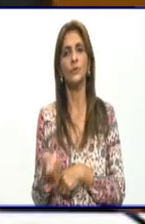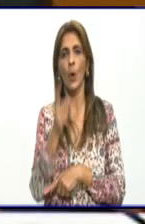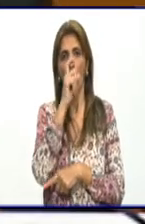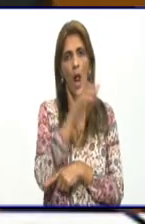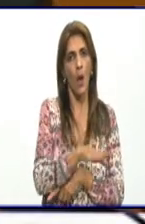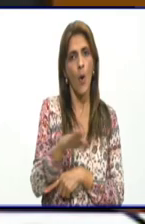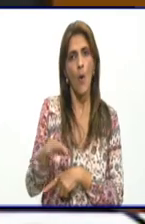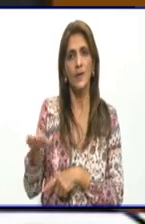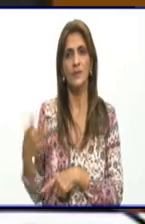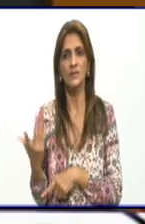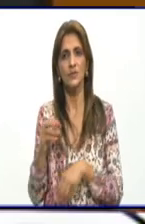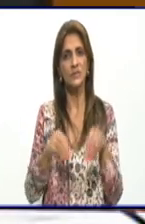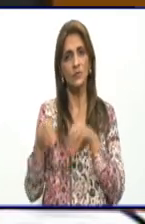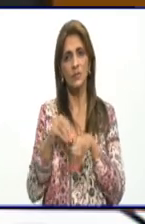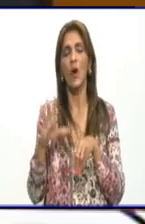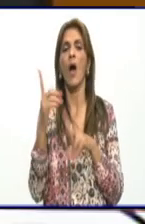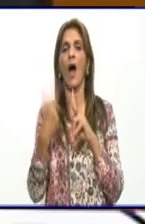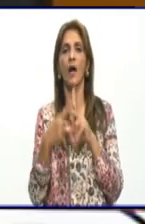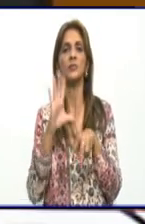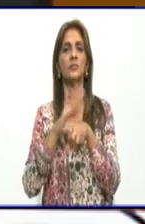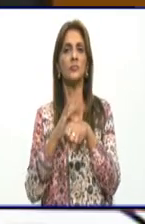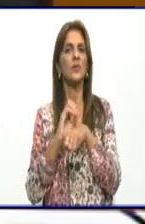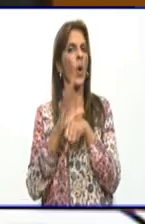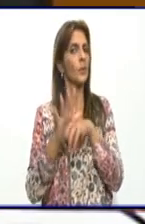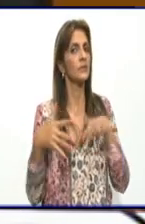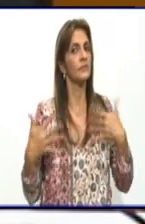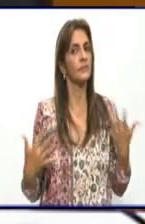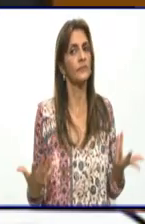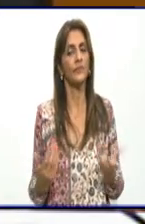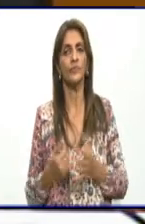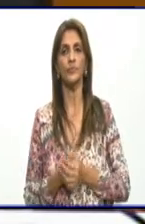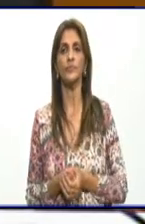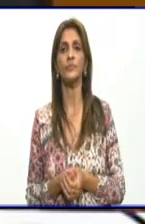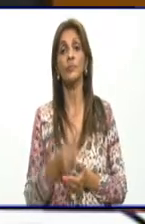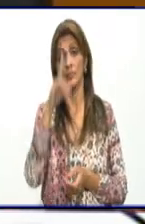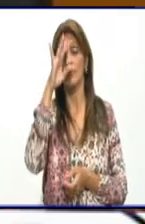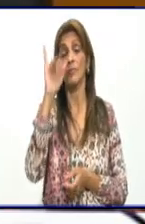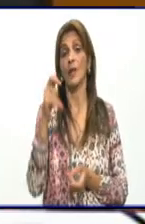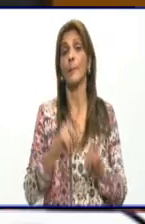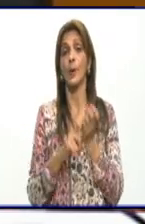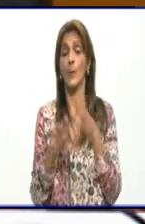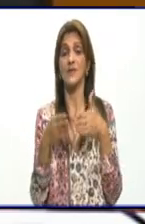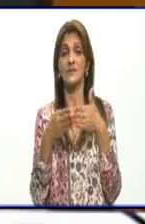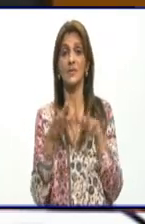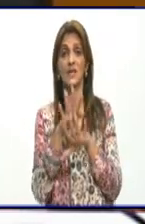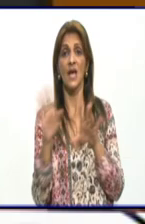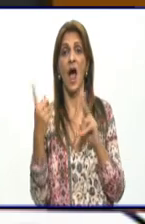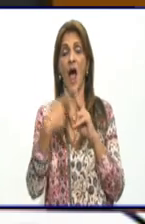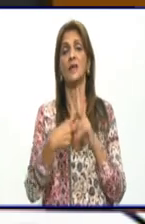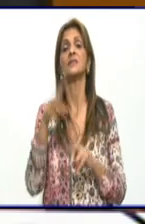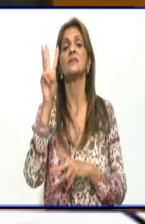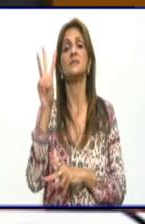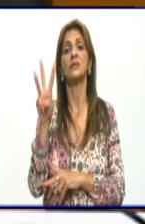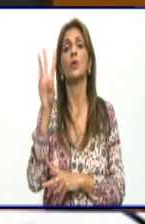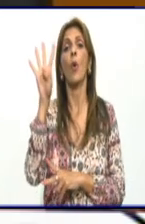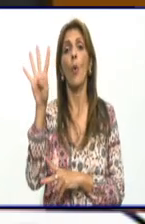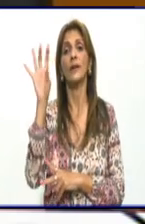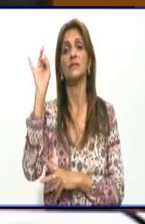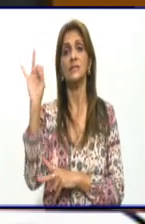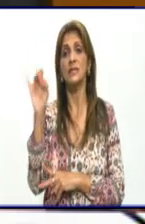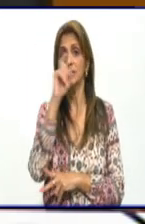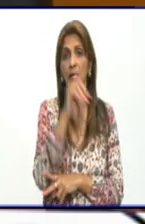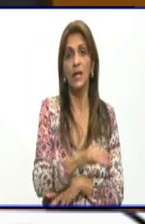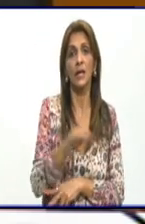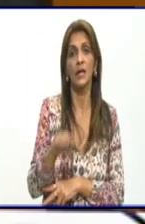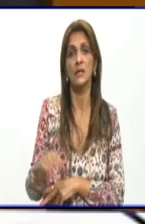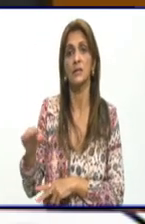bueno, la edad pediátrica nosotros hemos venido incrementando, ya la provincia acumula 347 pacientes en